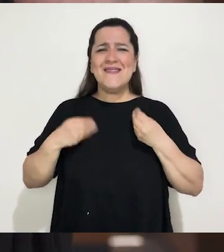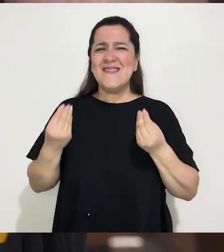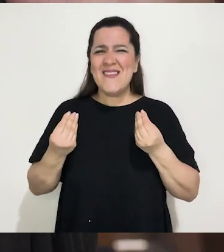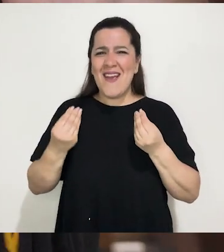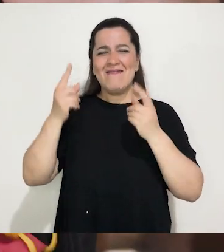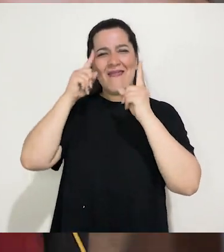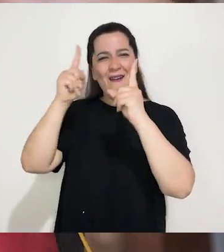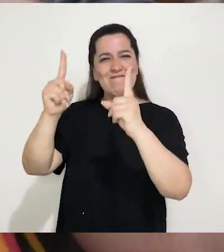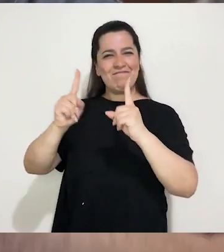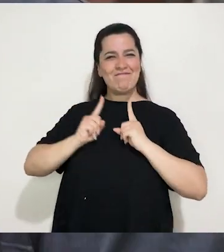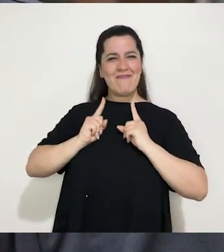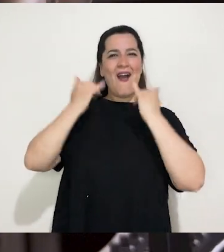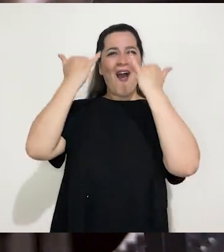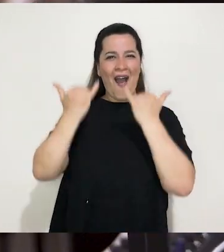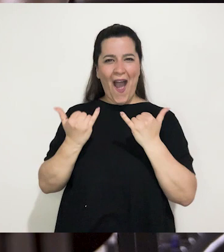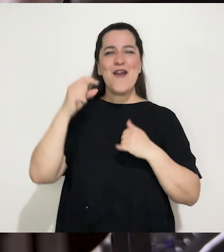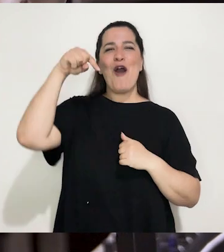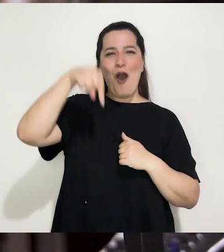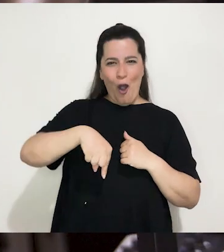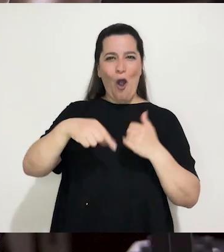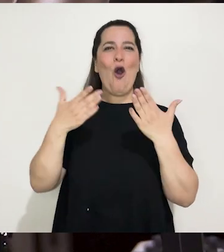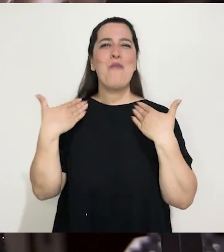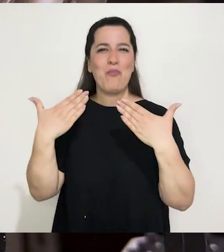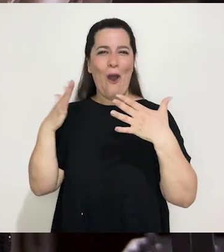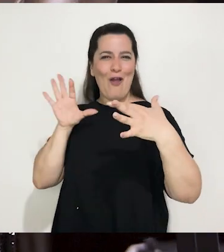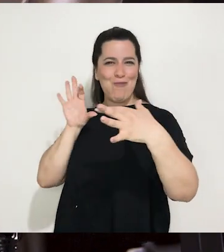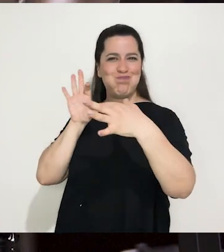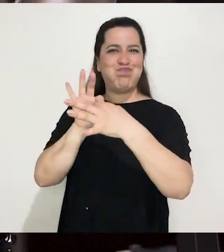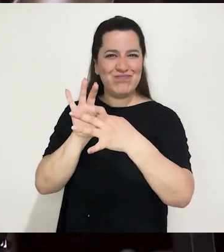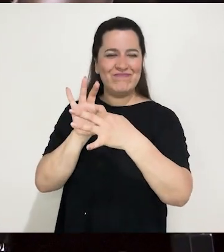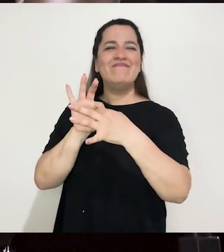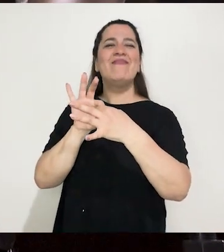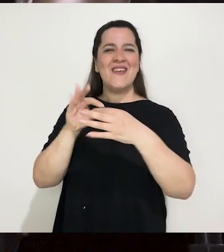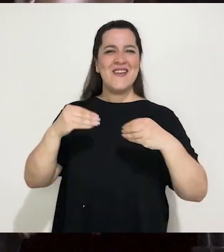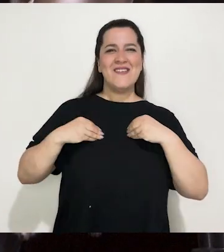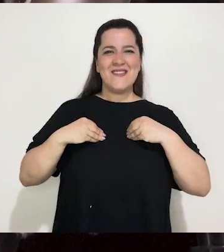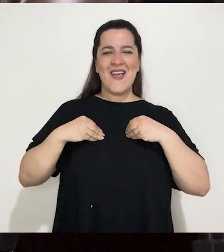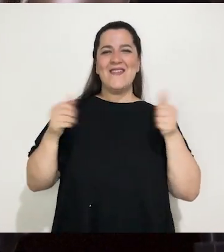puedo hablarte y sentir que al escucharme hoy